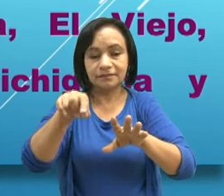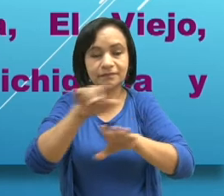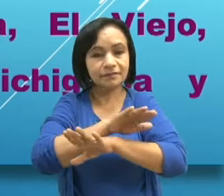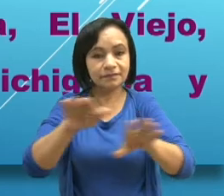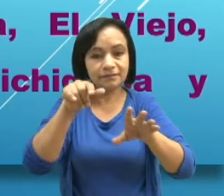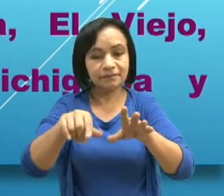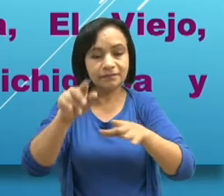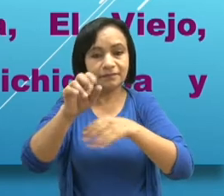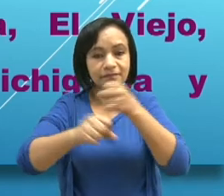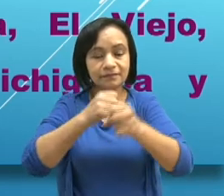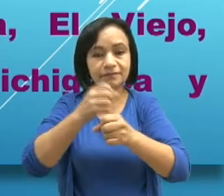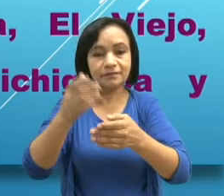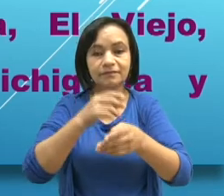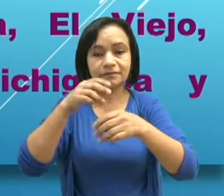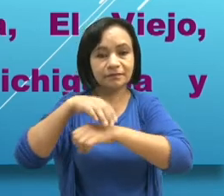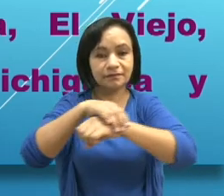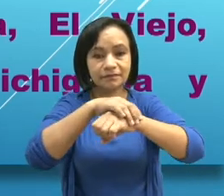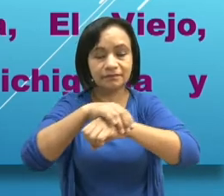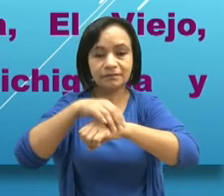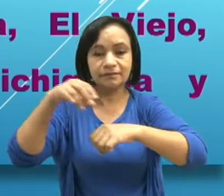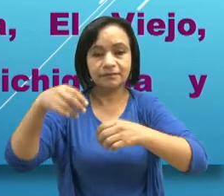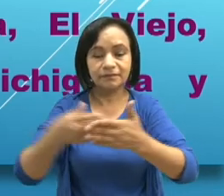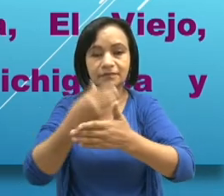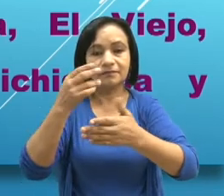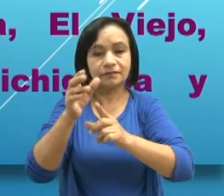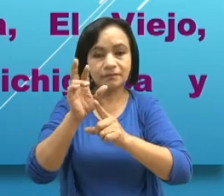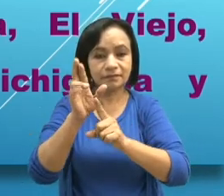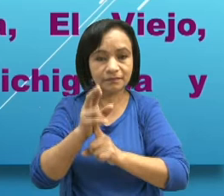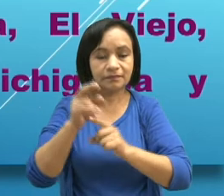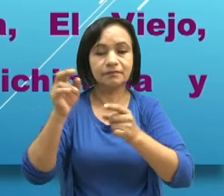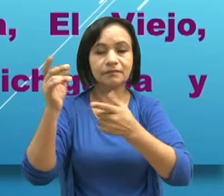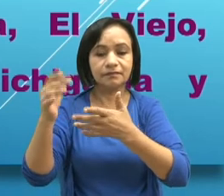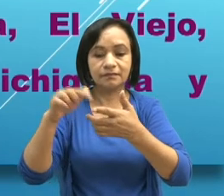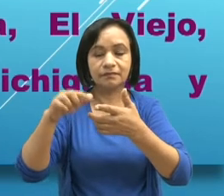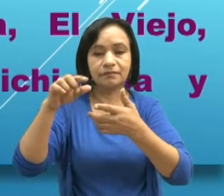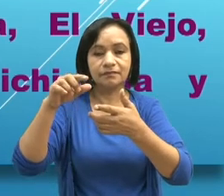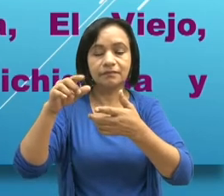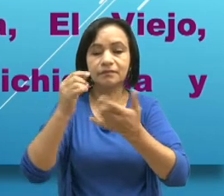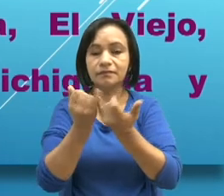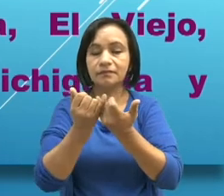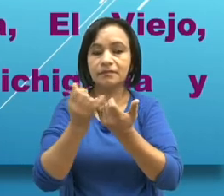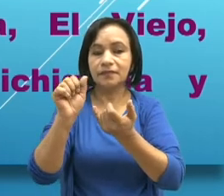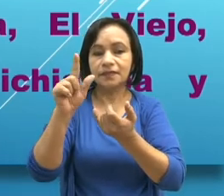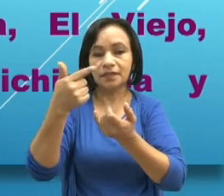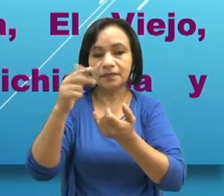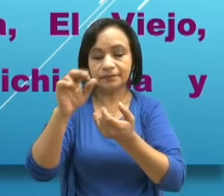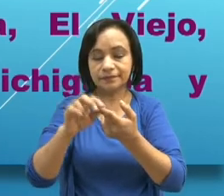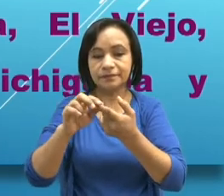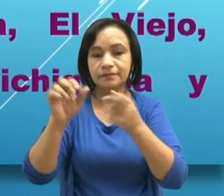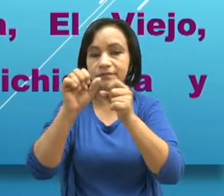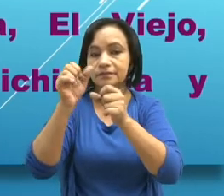finalicemos. Tenemos Nandaime, Nueva Guinea, El Rama, La Esperanza, Moyogalpa, Altagracia, San Juan del Sur,